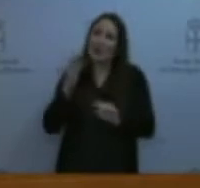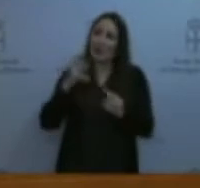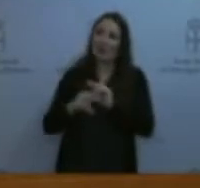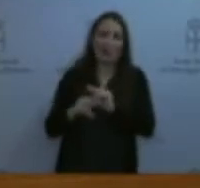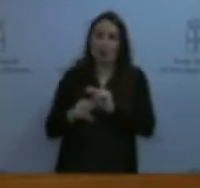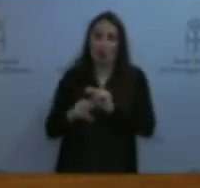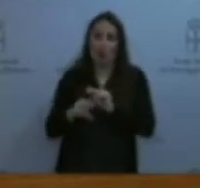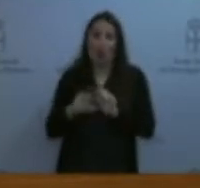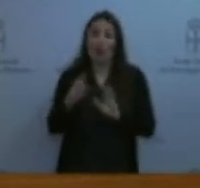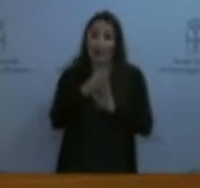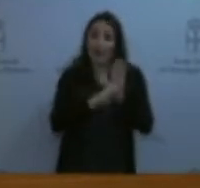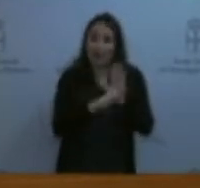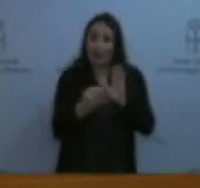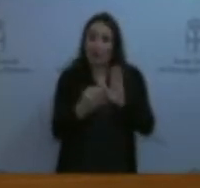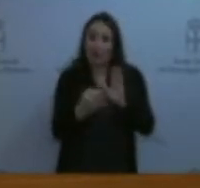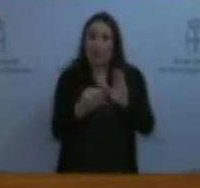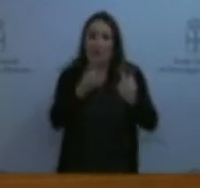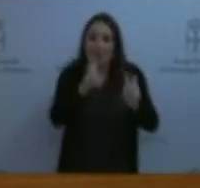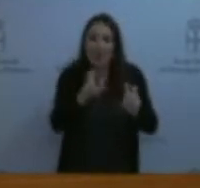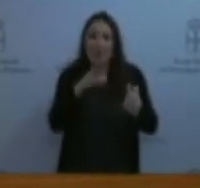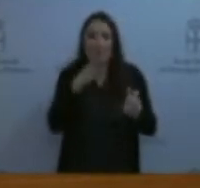información veraz y real a la ciudadanía.